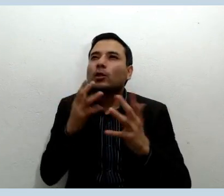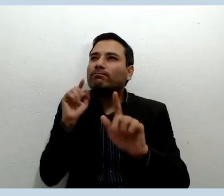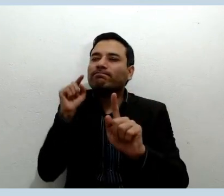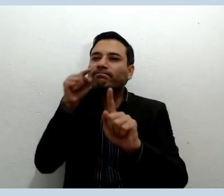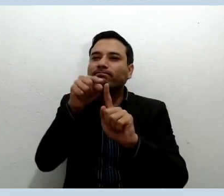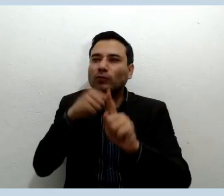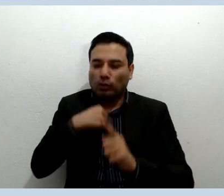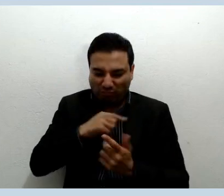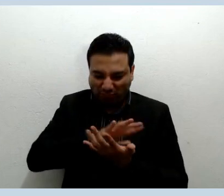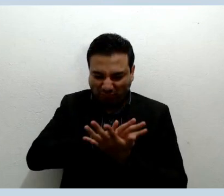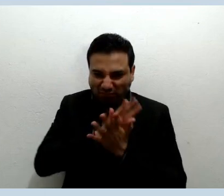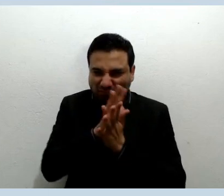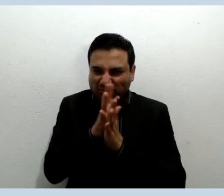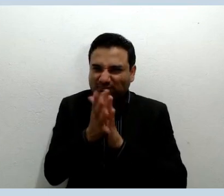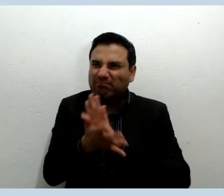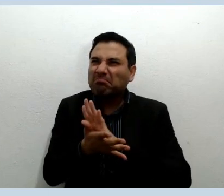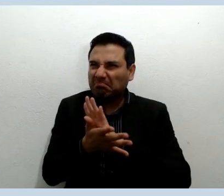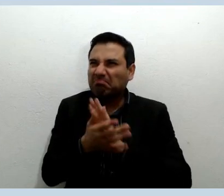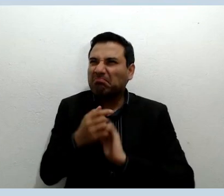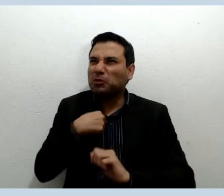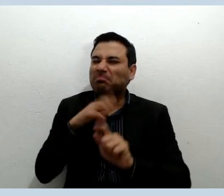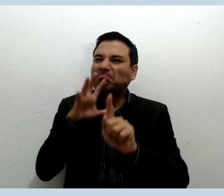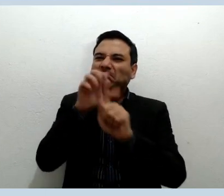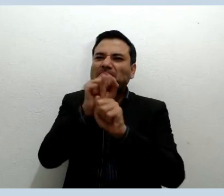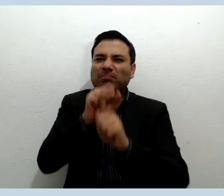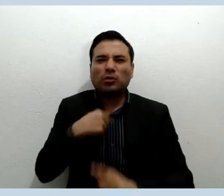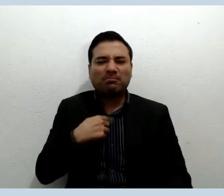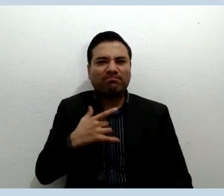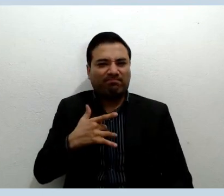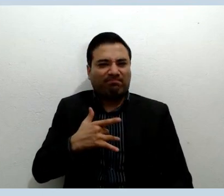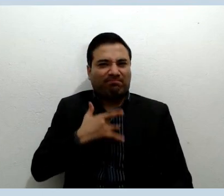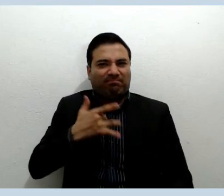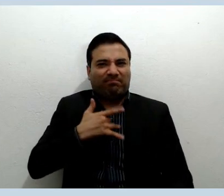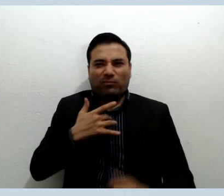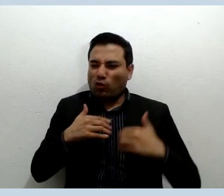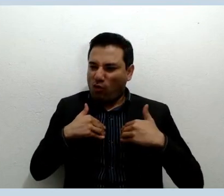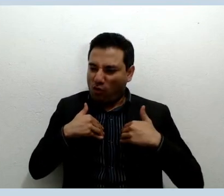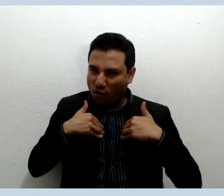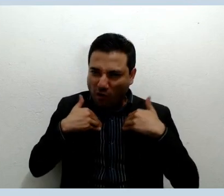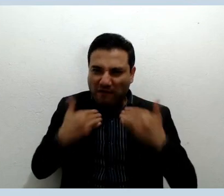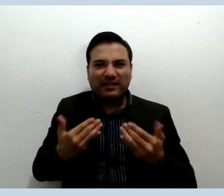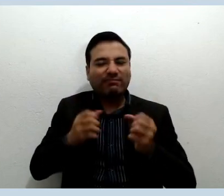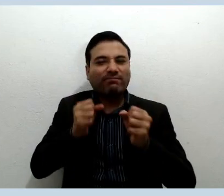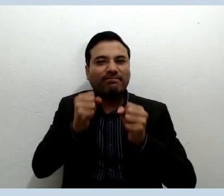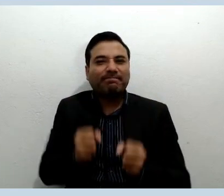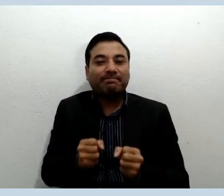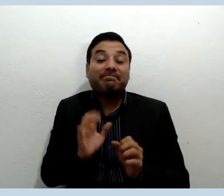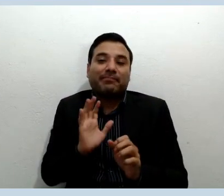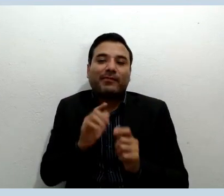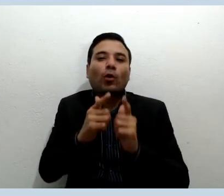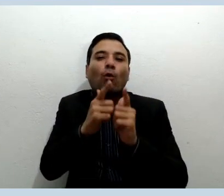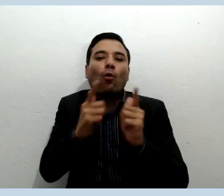confianza y pues yo lo que le desearía puntes